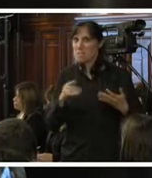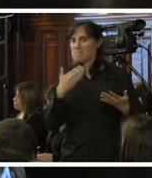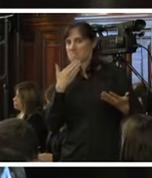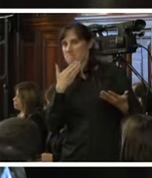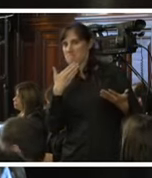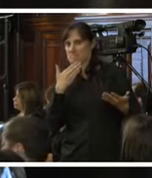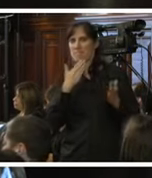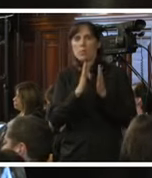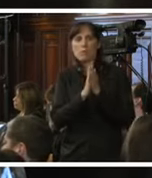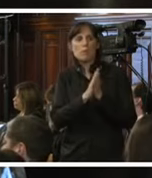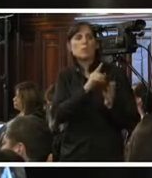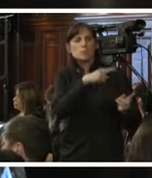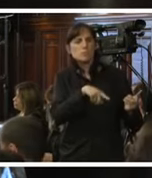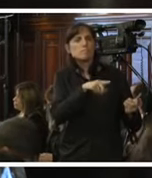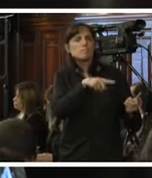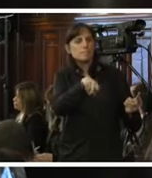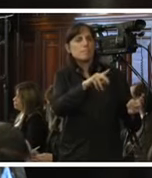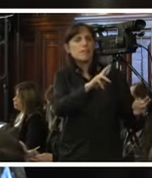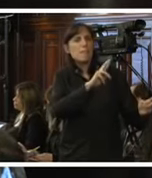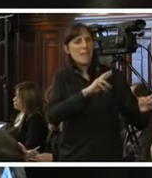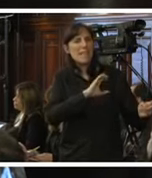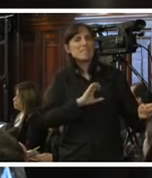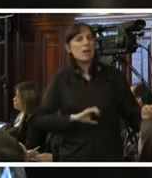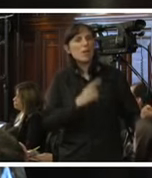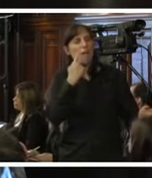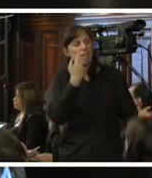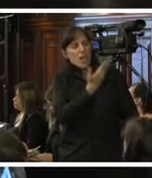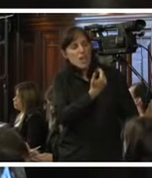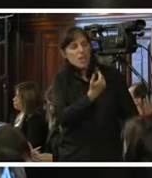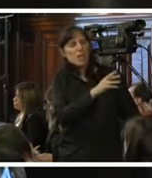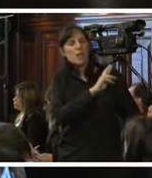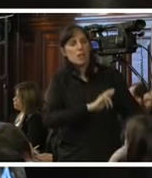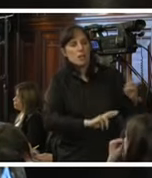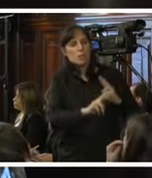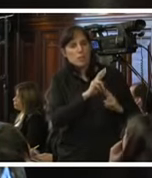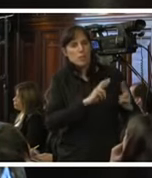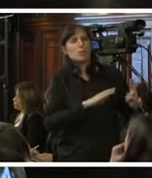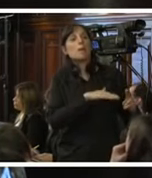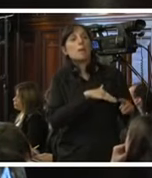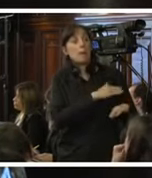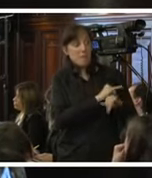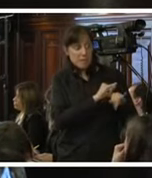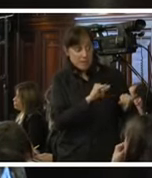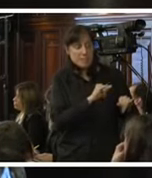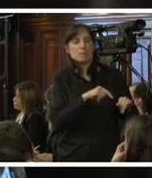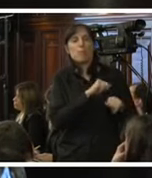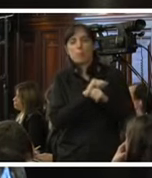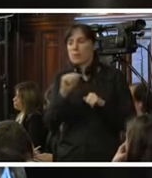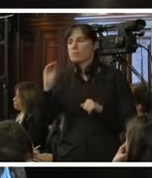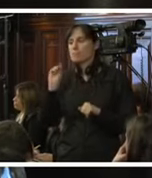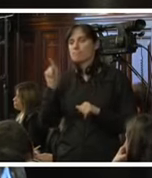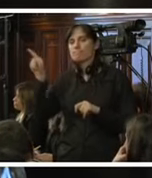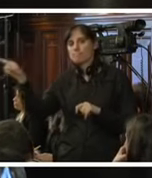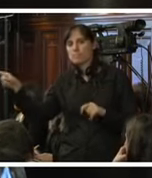la respuesta que nos dé el Estado pudiéramos luego trasladarla a los miembros de la sociedad civil para